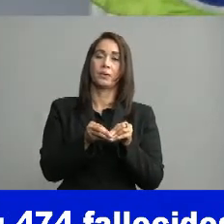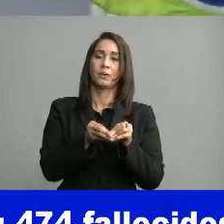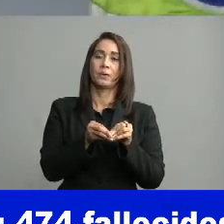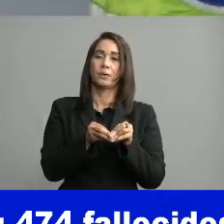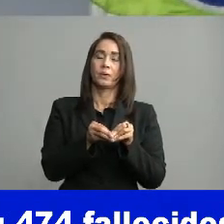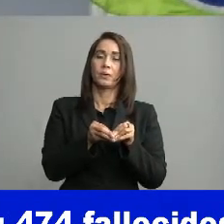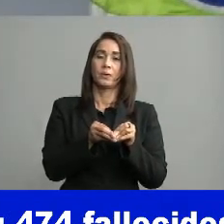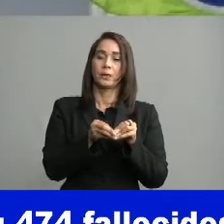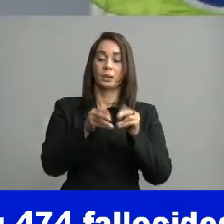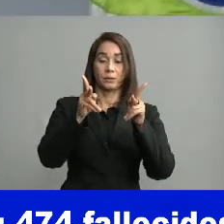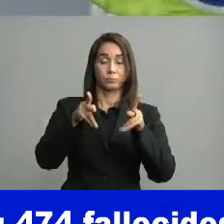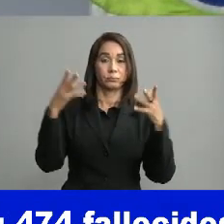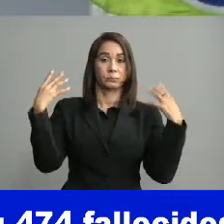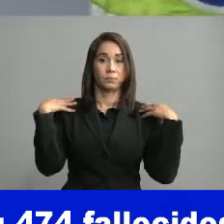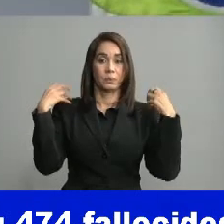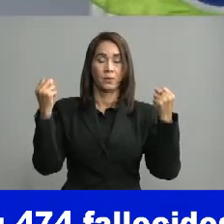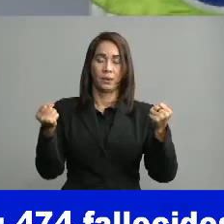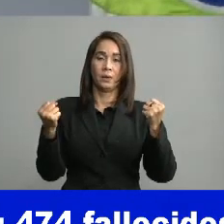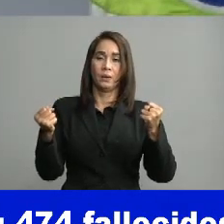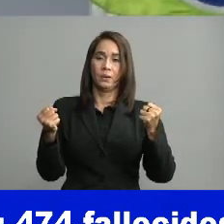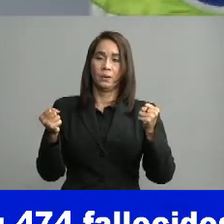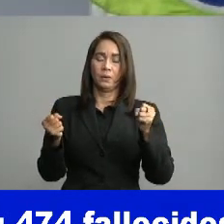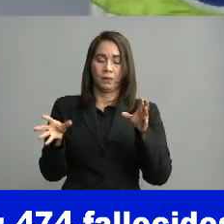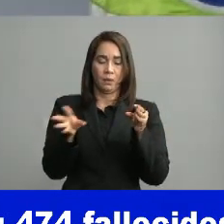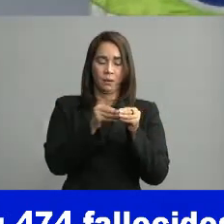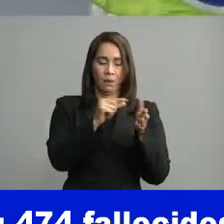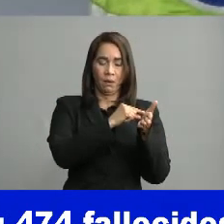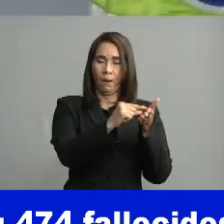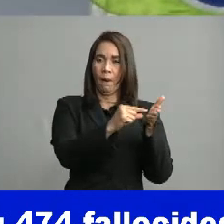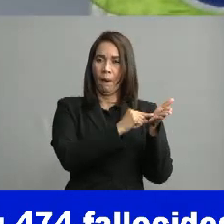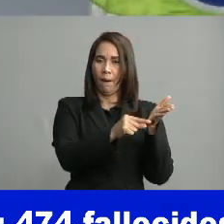casos recuperados que